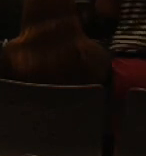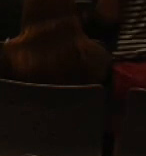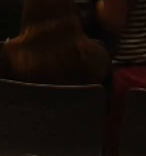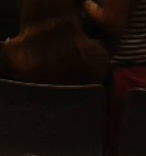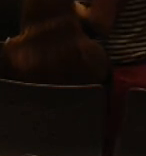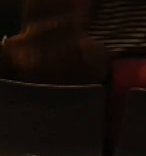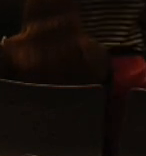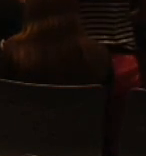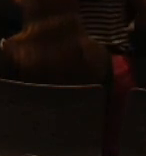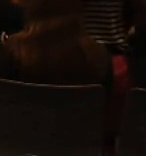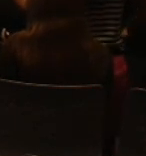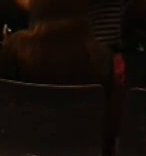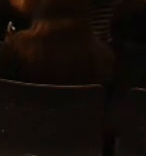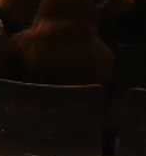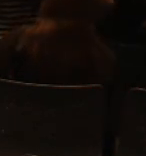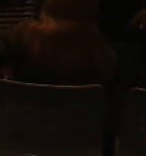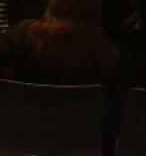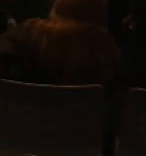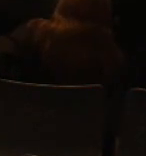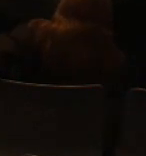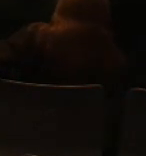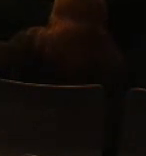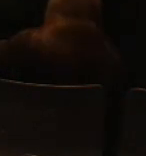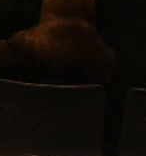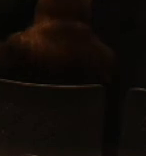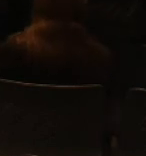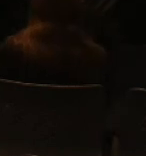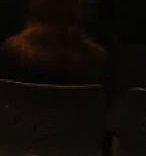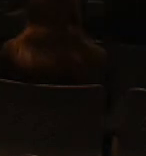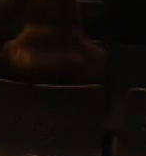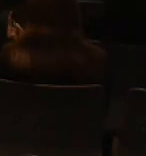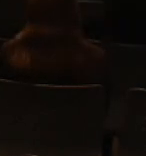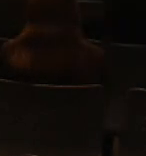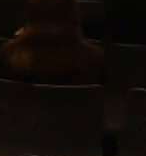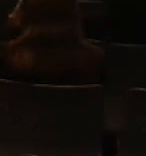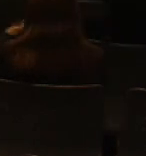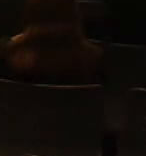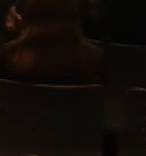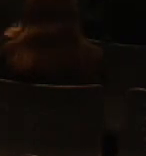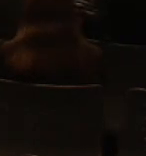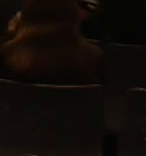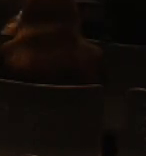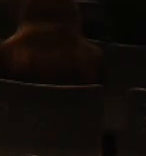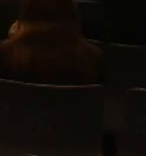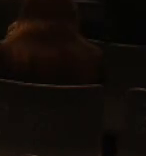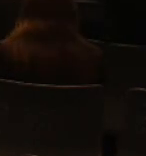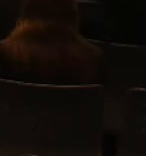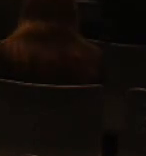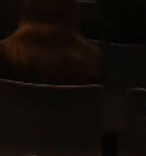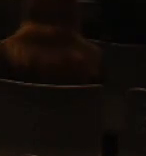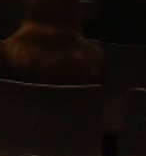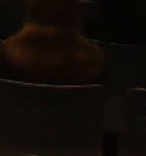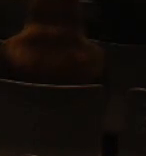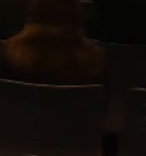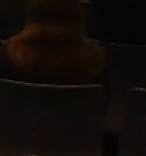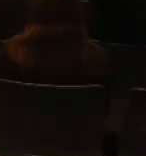Y agradecemos a la ministra de Educación y a la viceministra de Preescolar Básica y Media y, por supuesto, a los invitados de esta